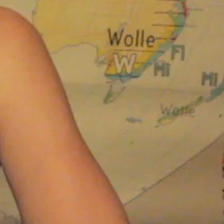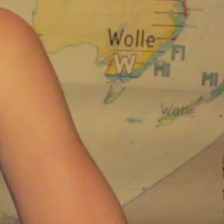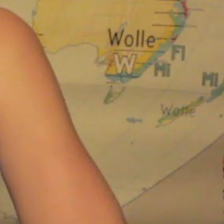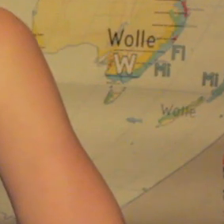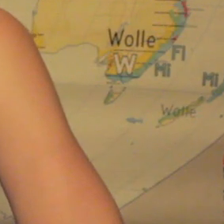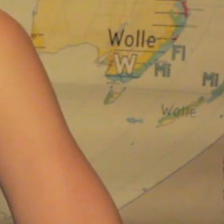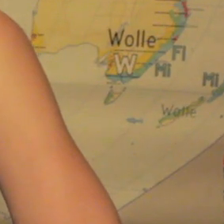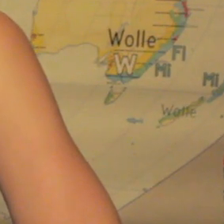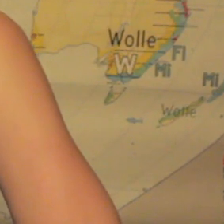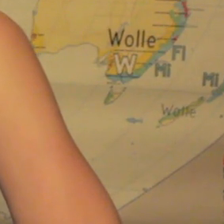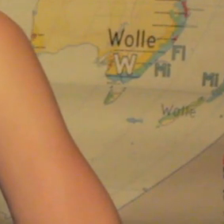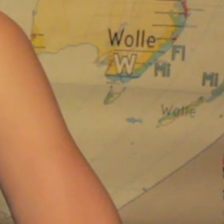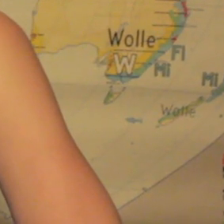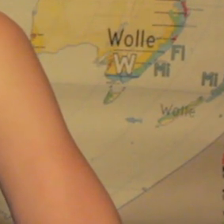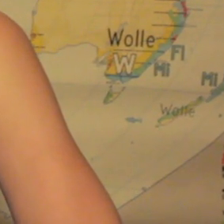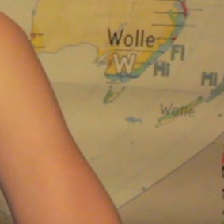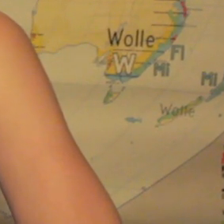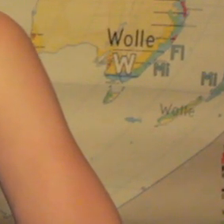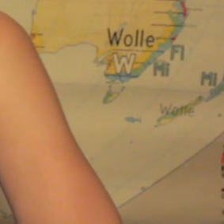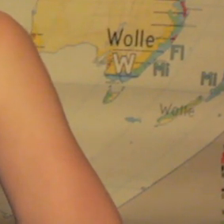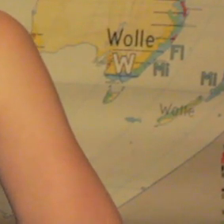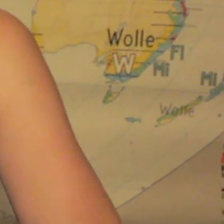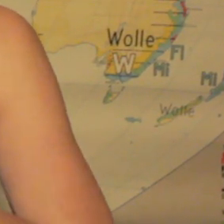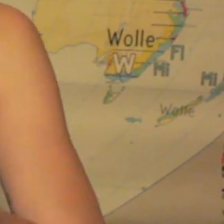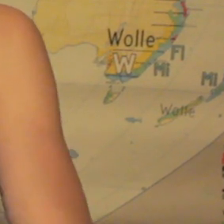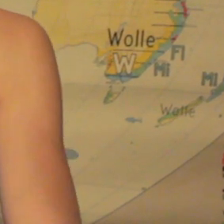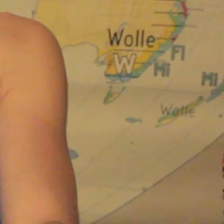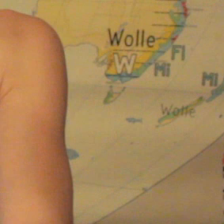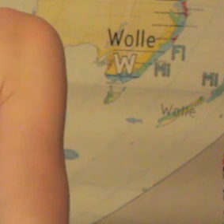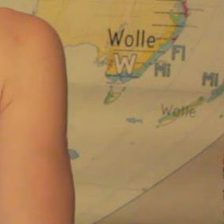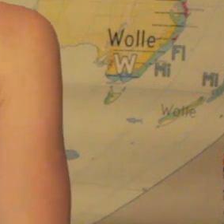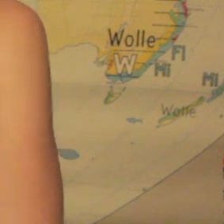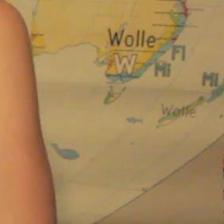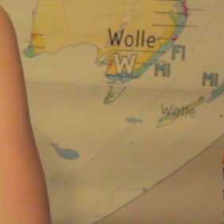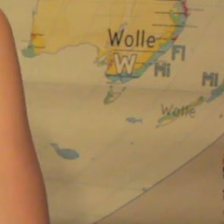impunes. 92% más 98%. Es igual a